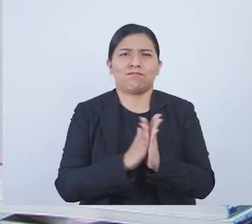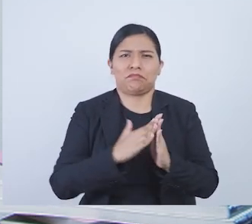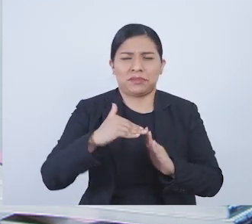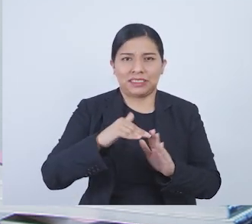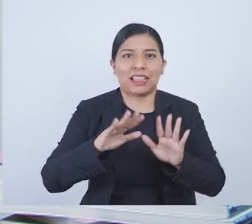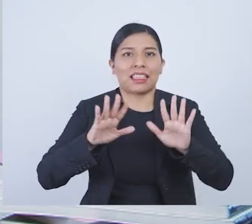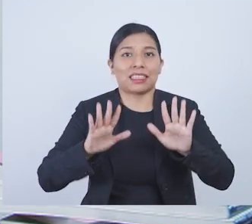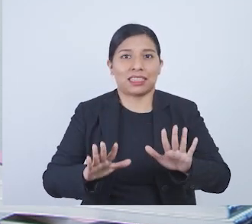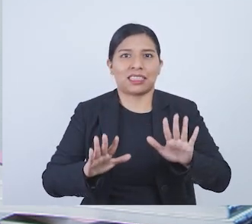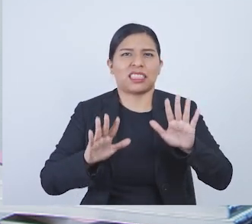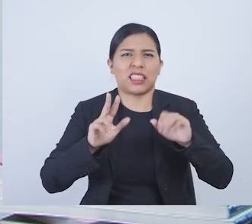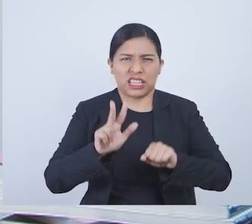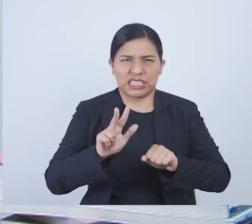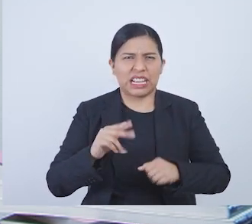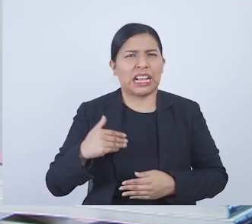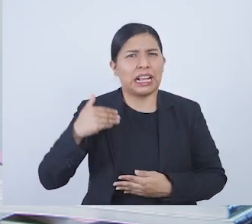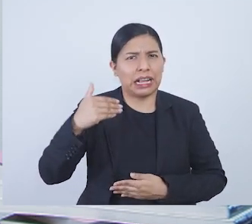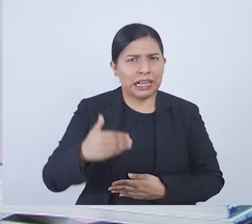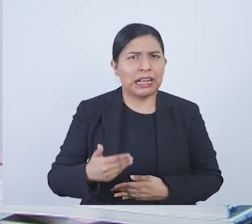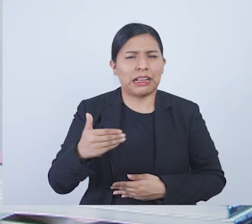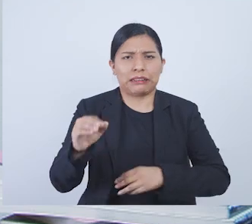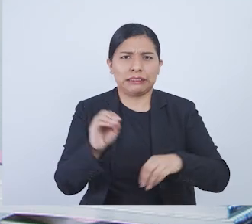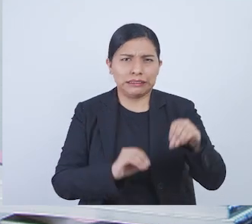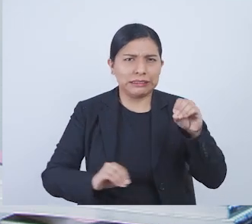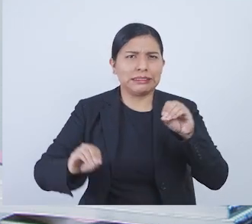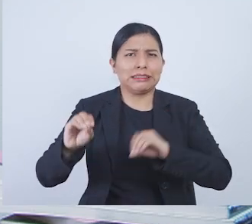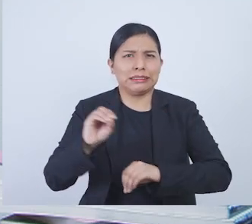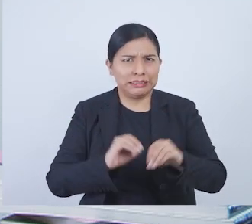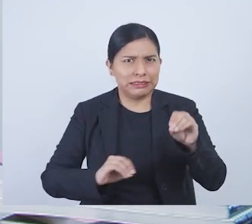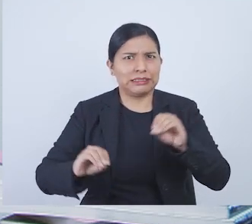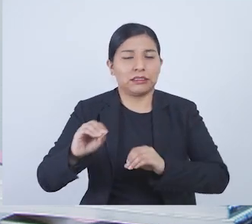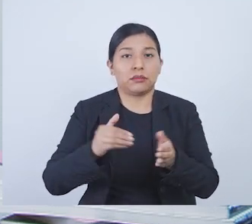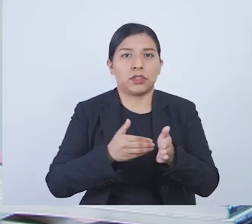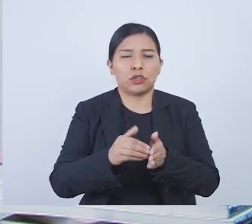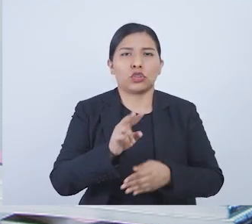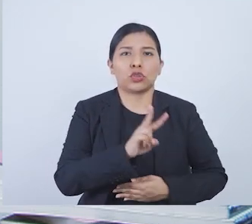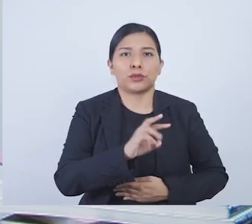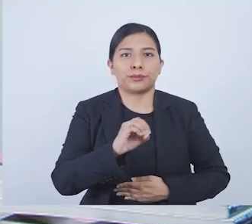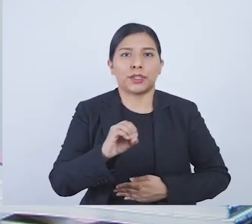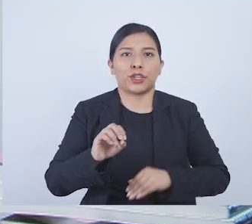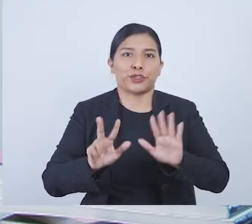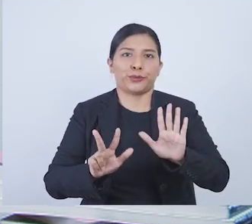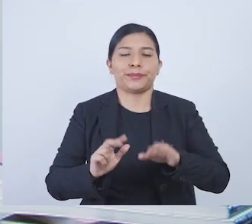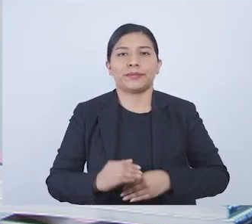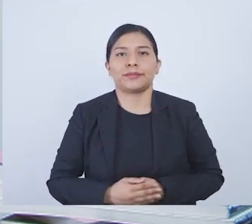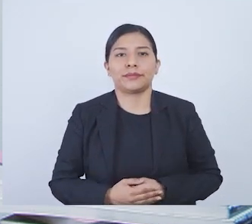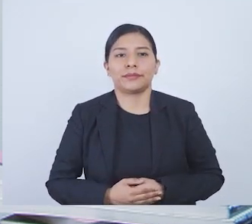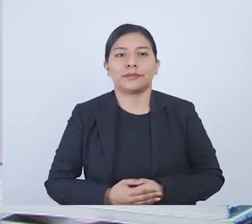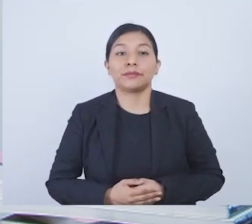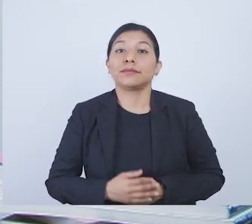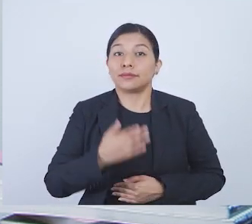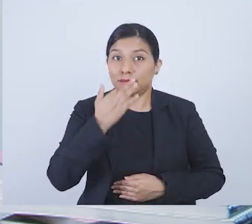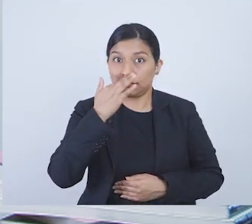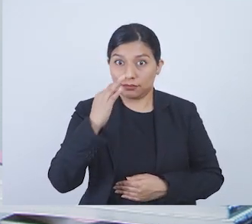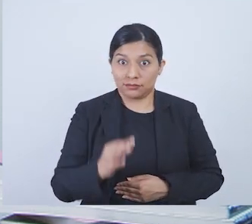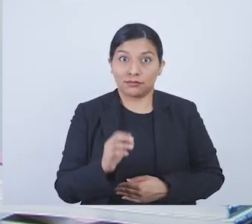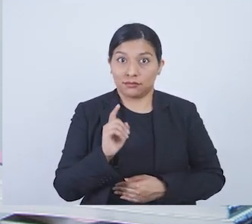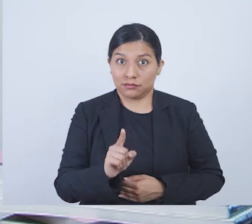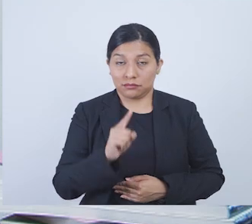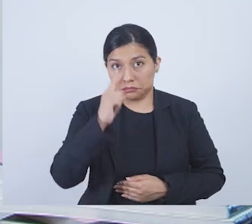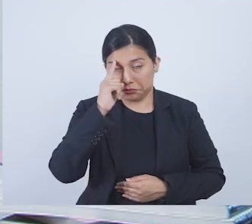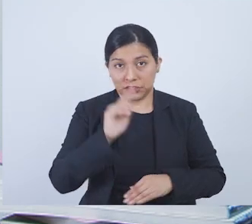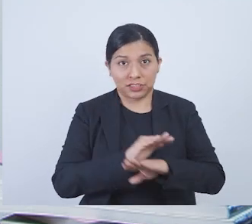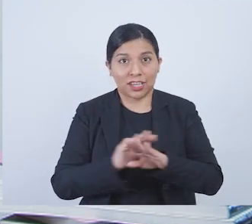13 años, porque este programa de estudio tiene vigencia desde el 2008, ¿verdad? Claramente este no es el